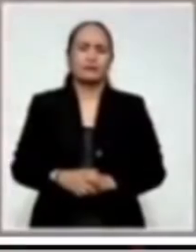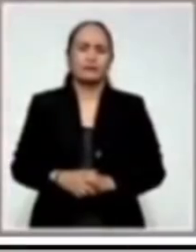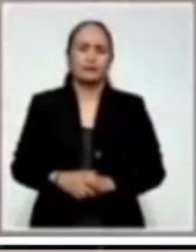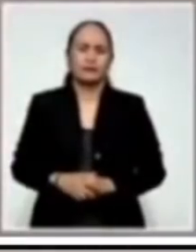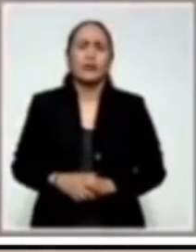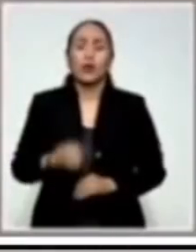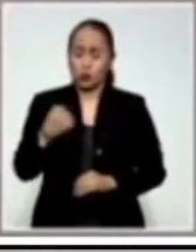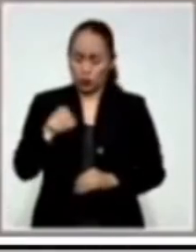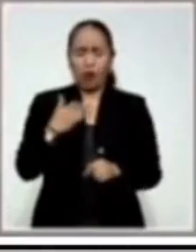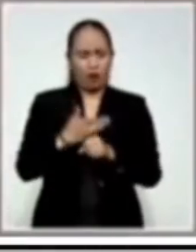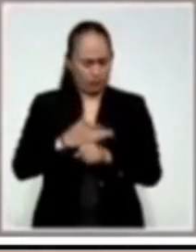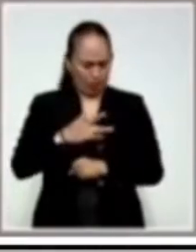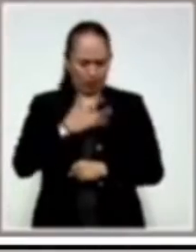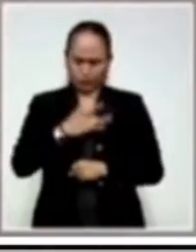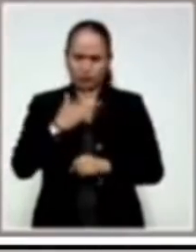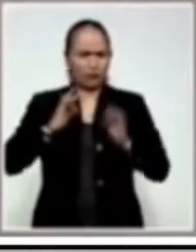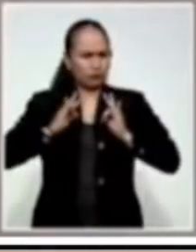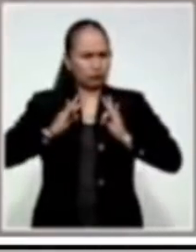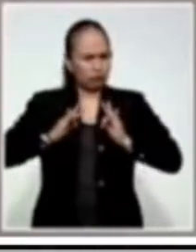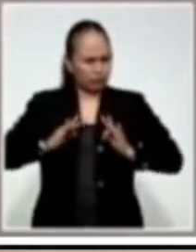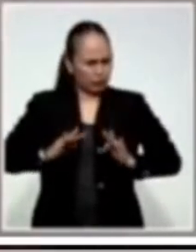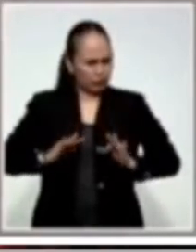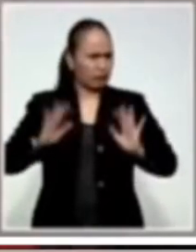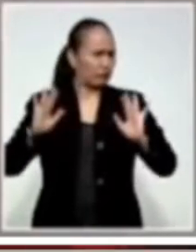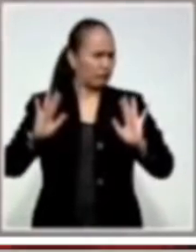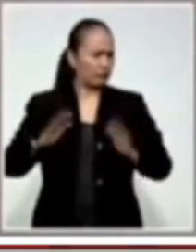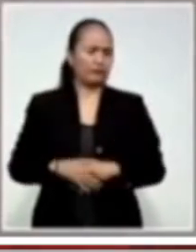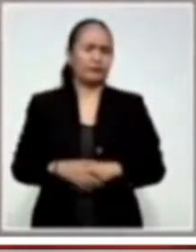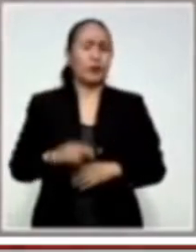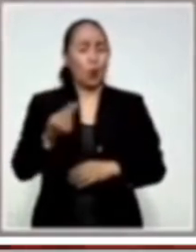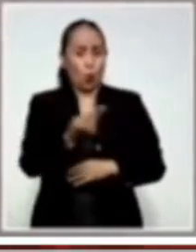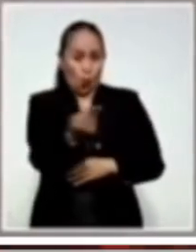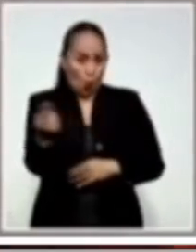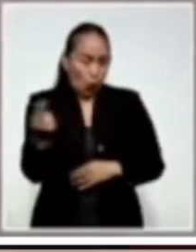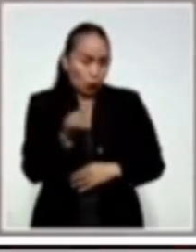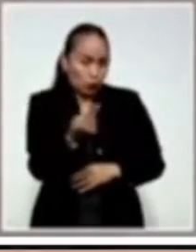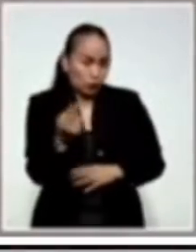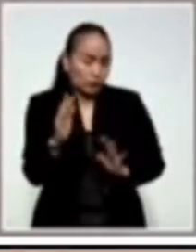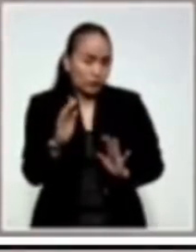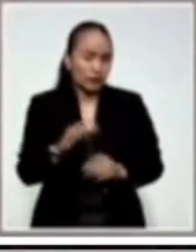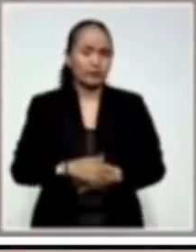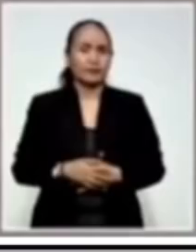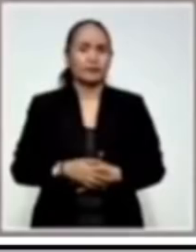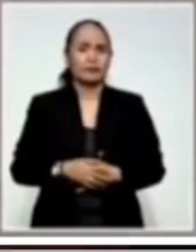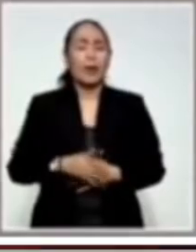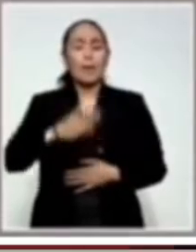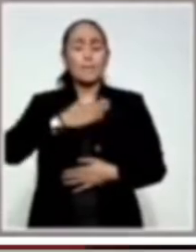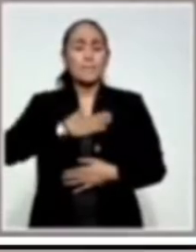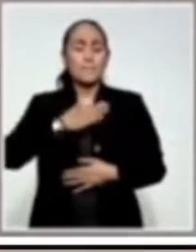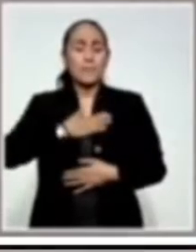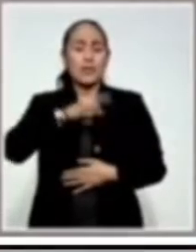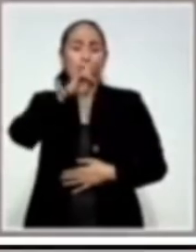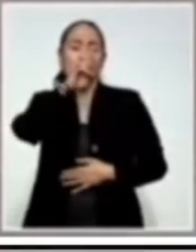totalmente sereno. Creo que si ustedes valoran el nivel de mis